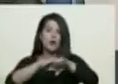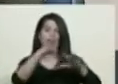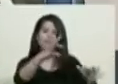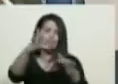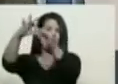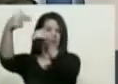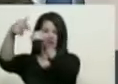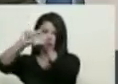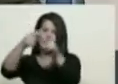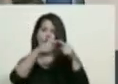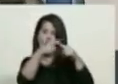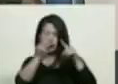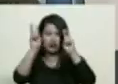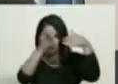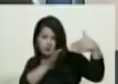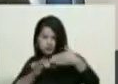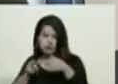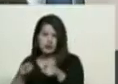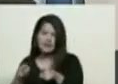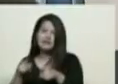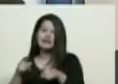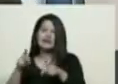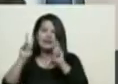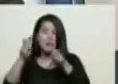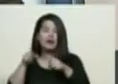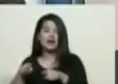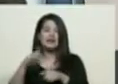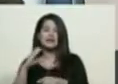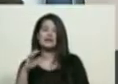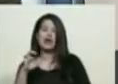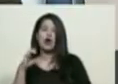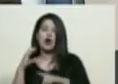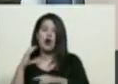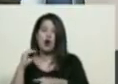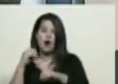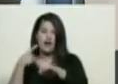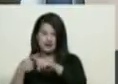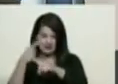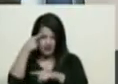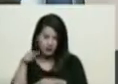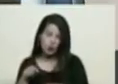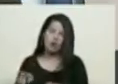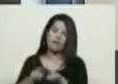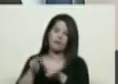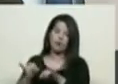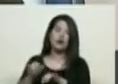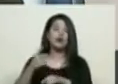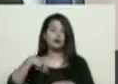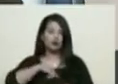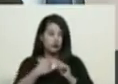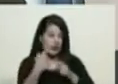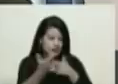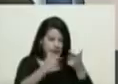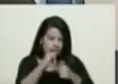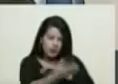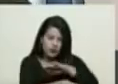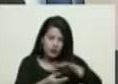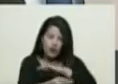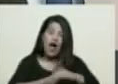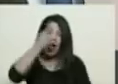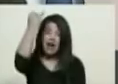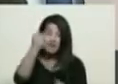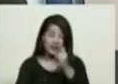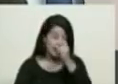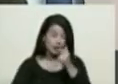porque se nos ha entregado por muchas vías hemos logrado obtener estas informaciones van a llegar a un resultado estoy